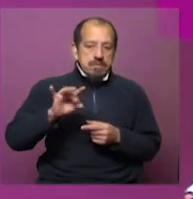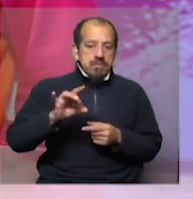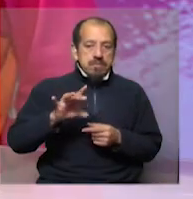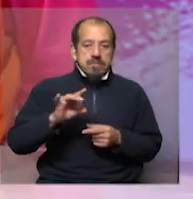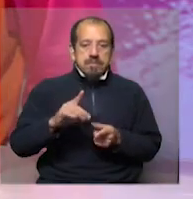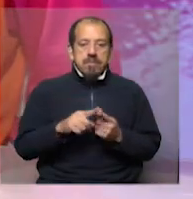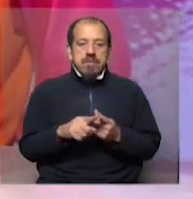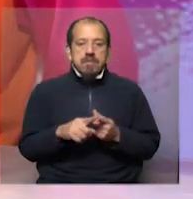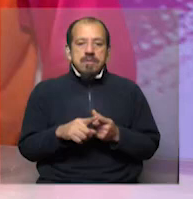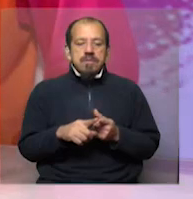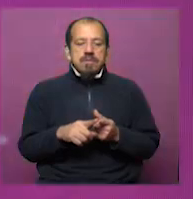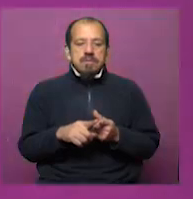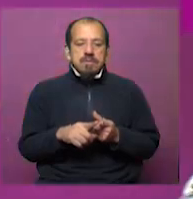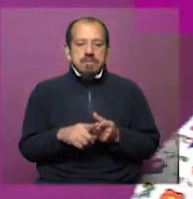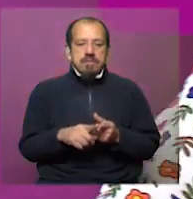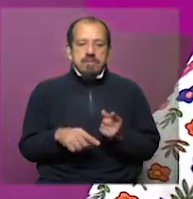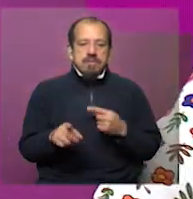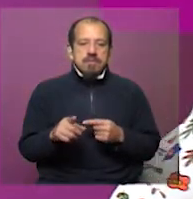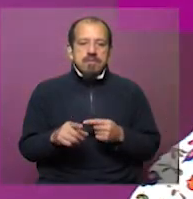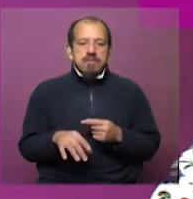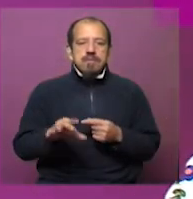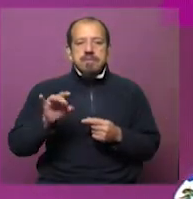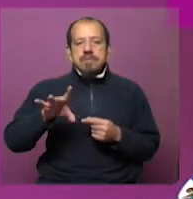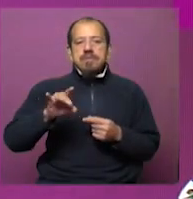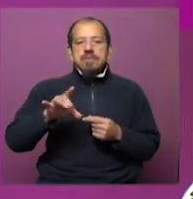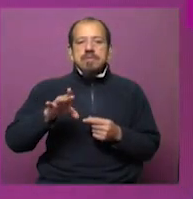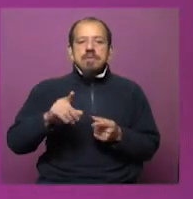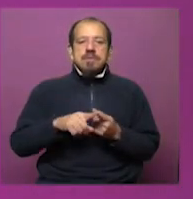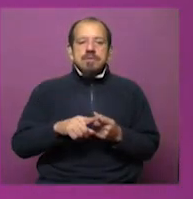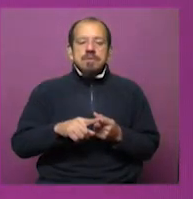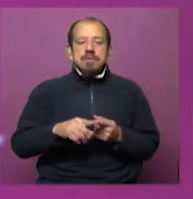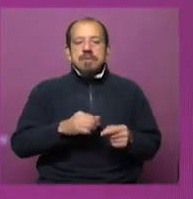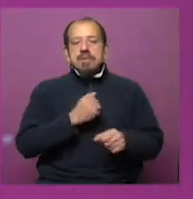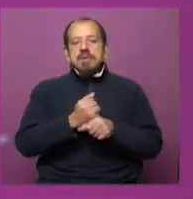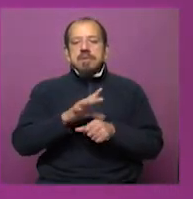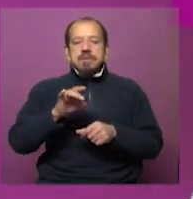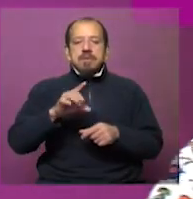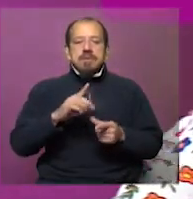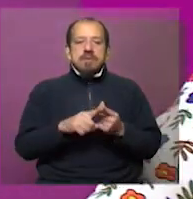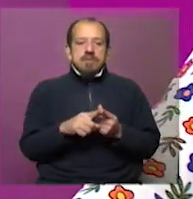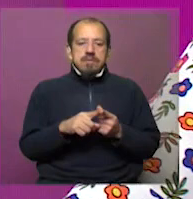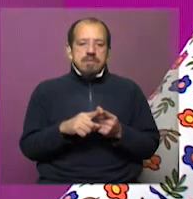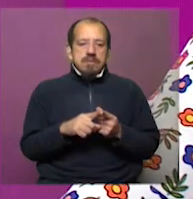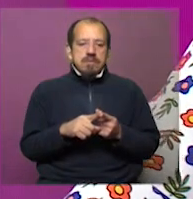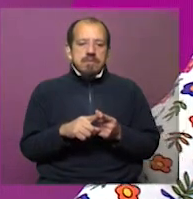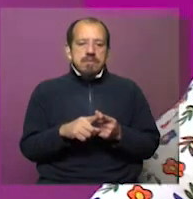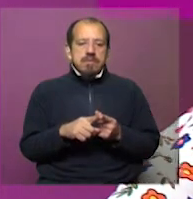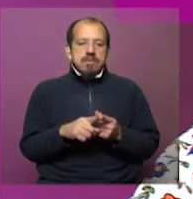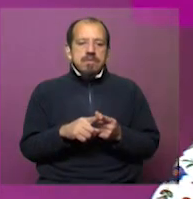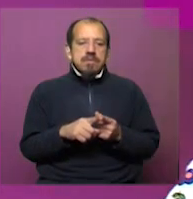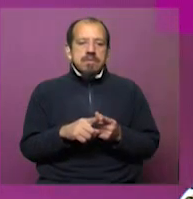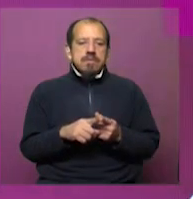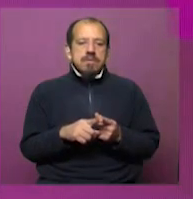bien, bien, como una buena fracción, no es como 13 años, 14 años, así bueno, hasta los 15, ahí paramos. Quería. La